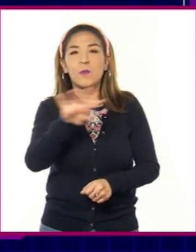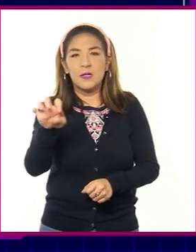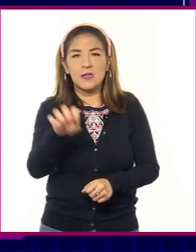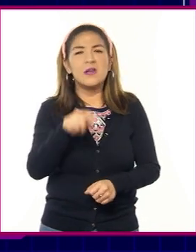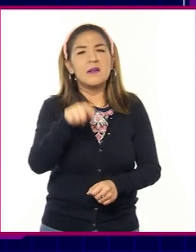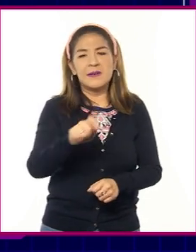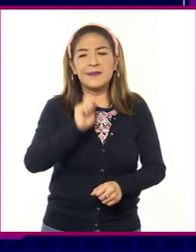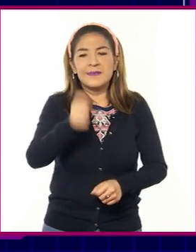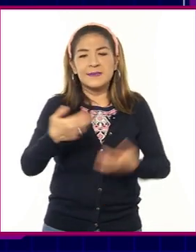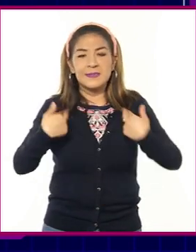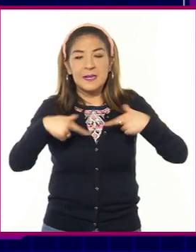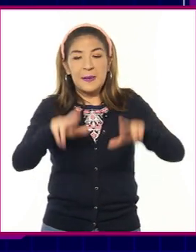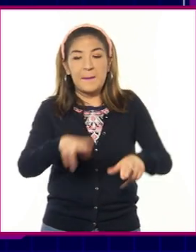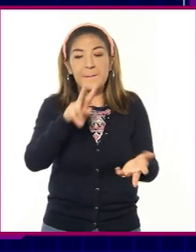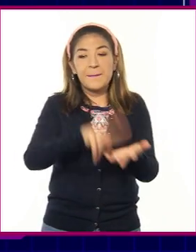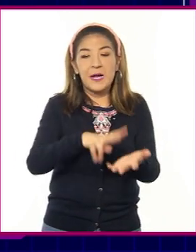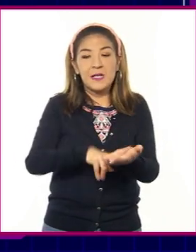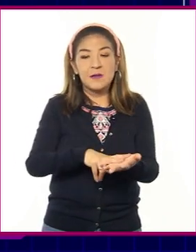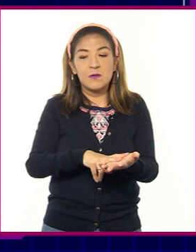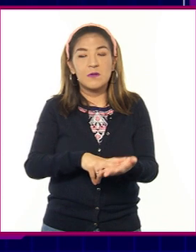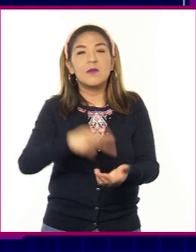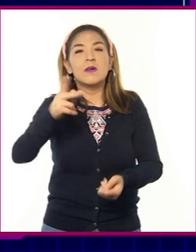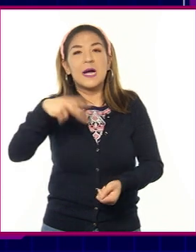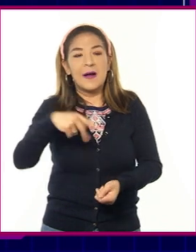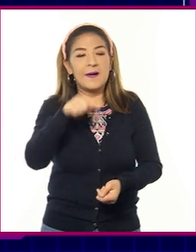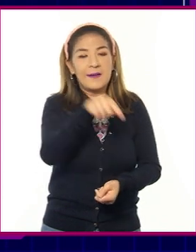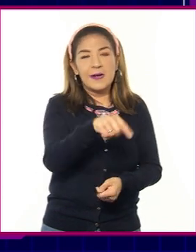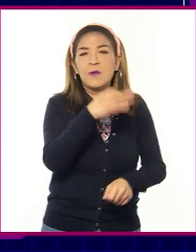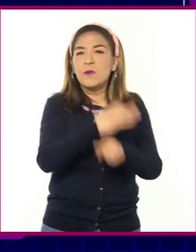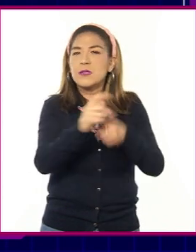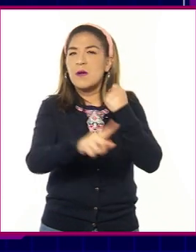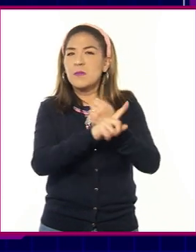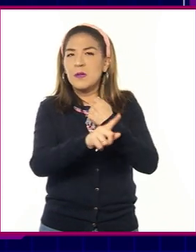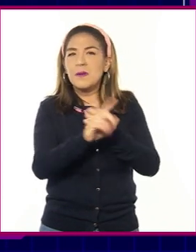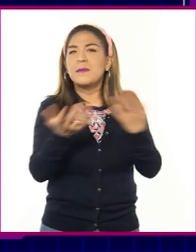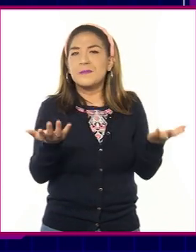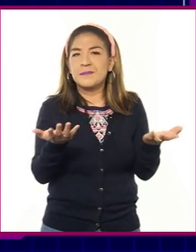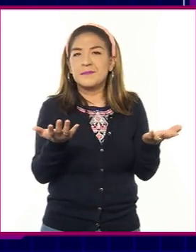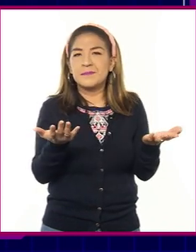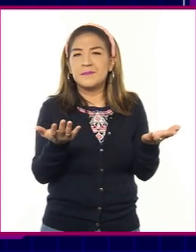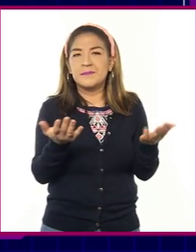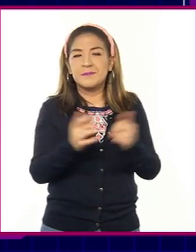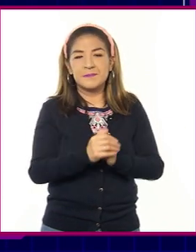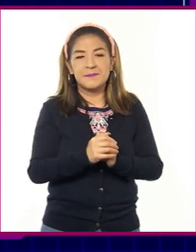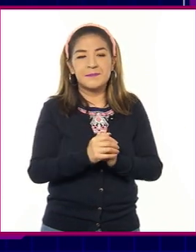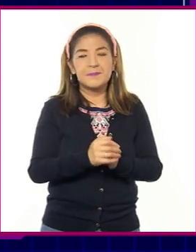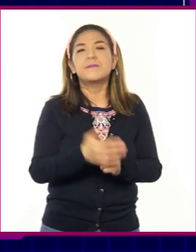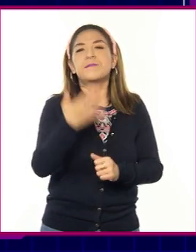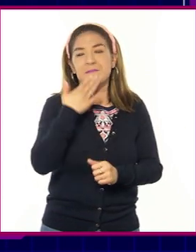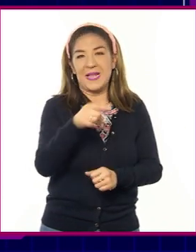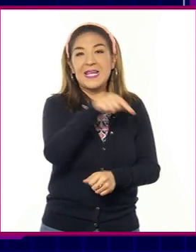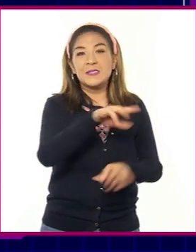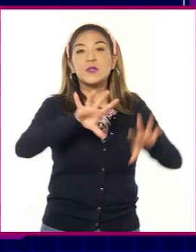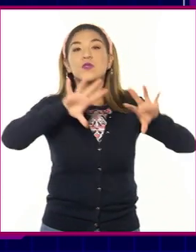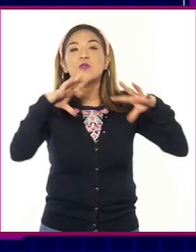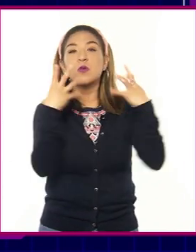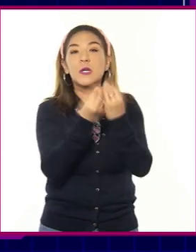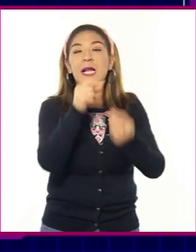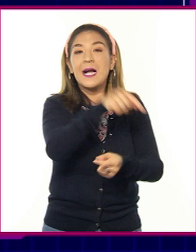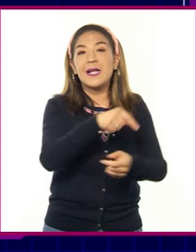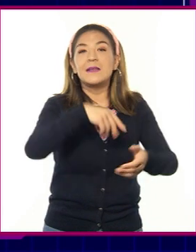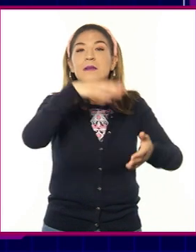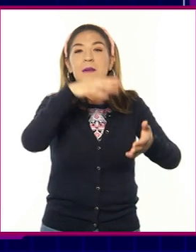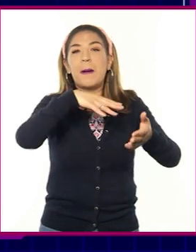¿Qué representa el valor de K en este contexto del problema? Muy bien, es el total de litros de pintura que